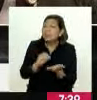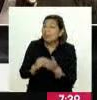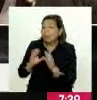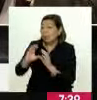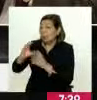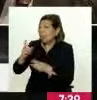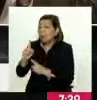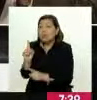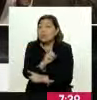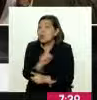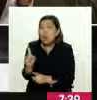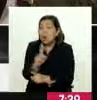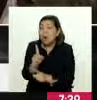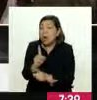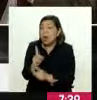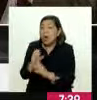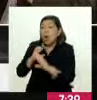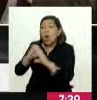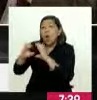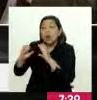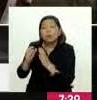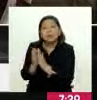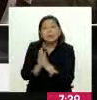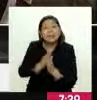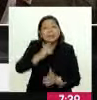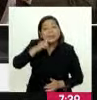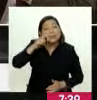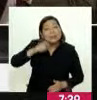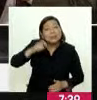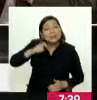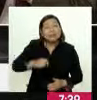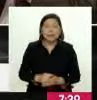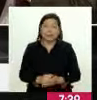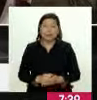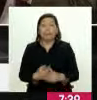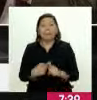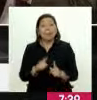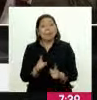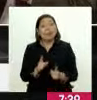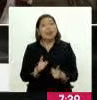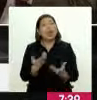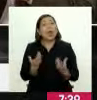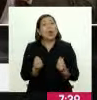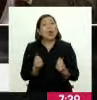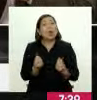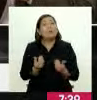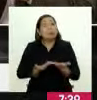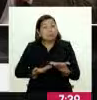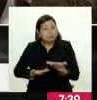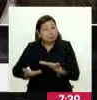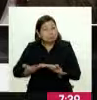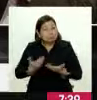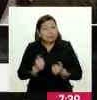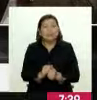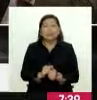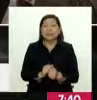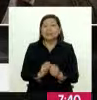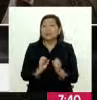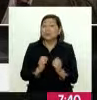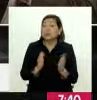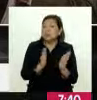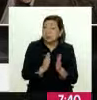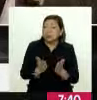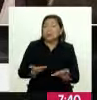las autoridades son las llamadas a satisfacer las necesidades de la población, a garantizarle los servicios, o sea,